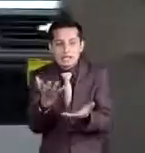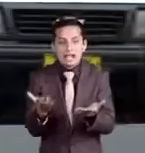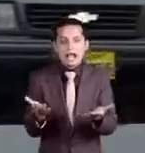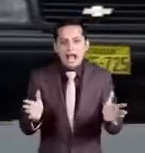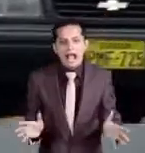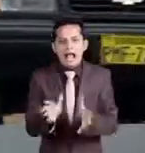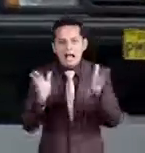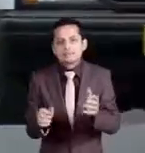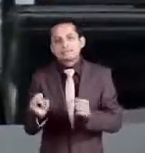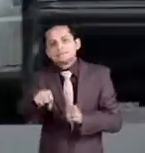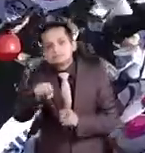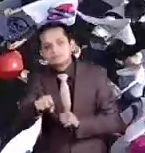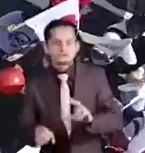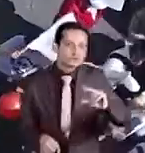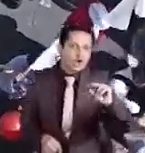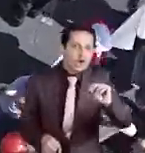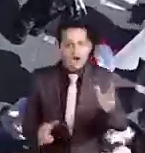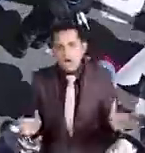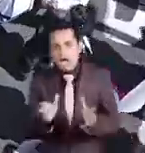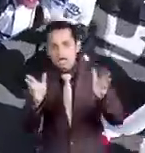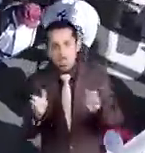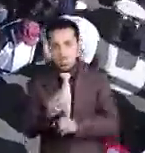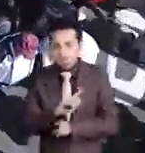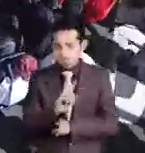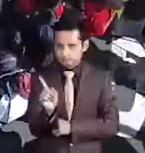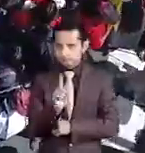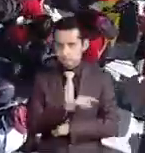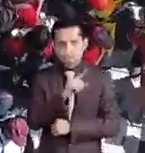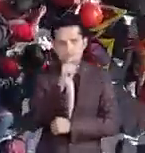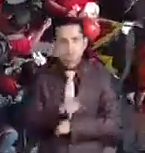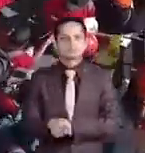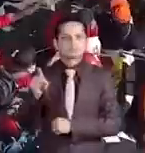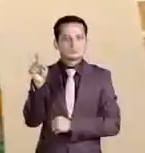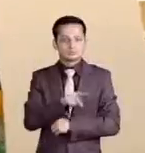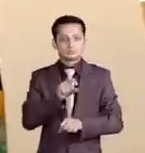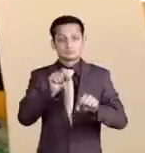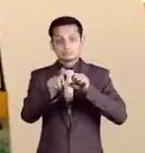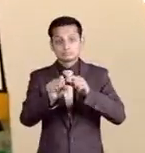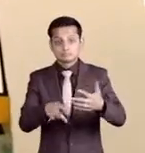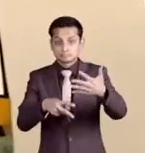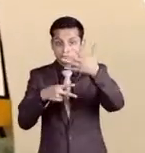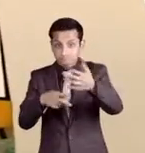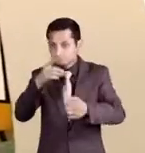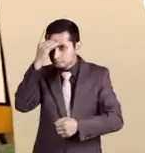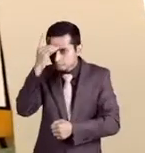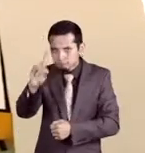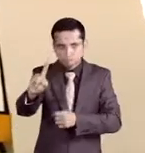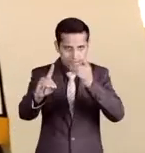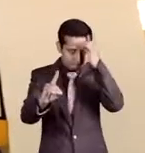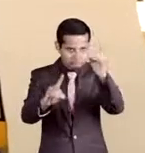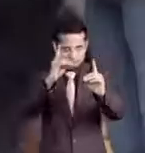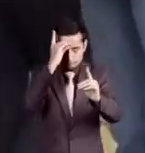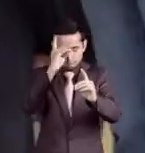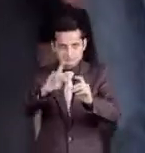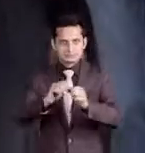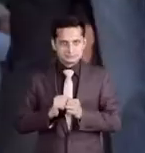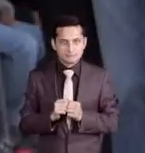bienes o recursos con fines electorales para el proceso electoral de referéndum y consulta